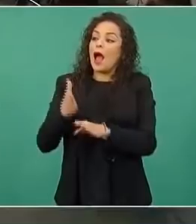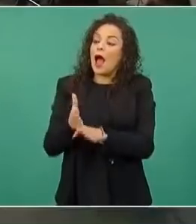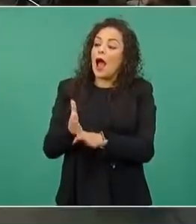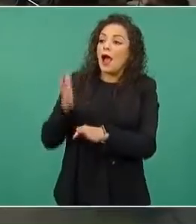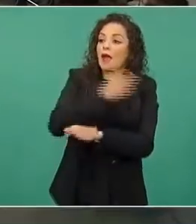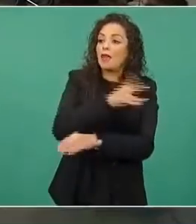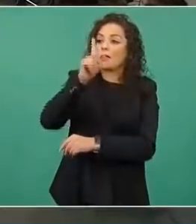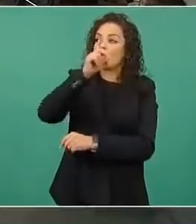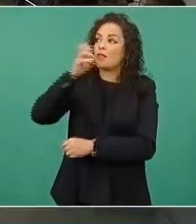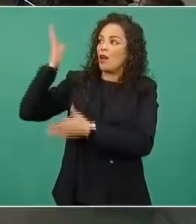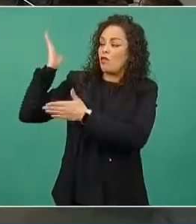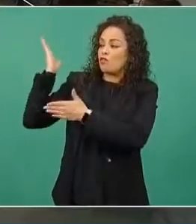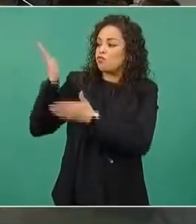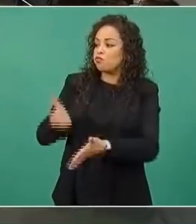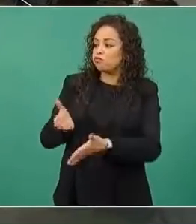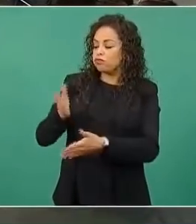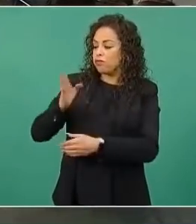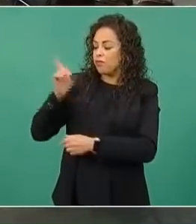europeos,